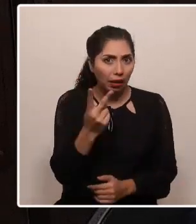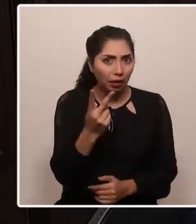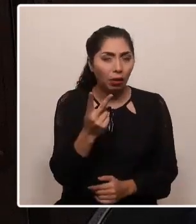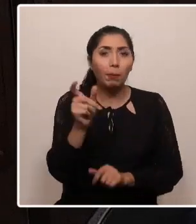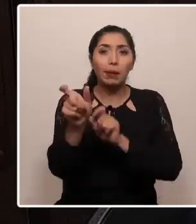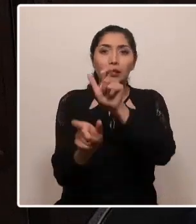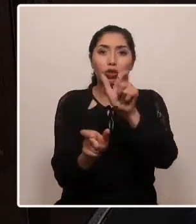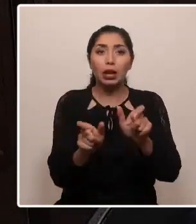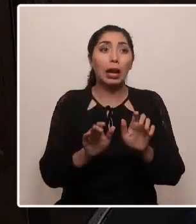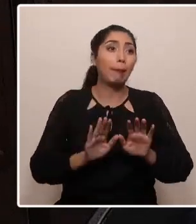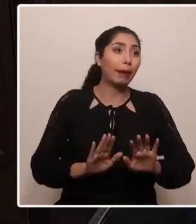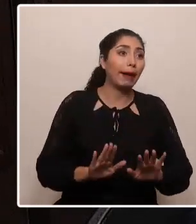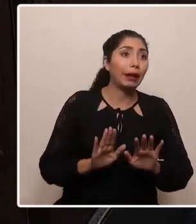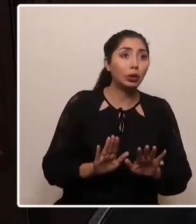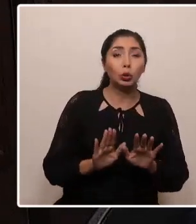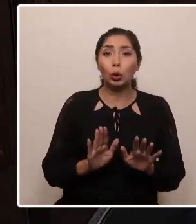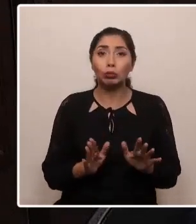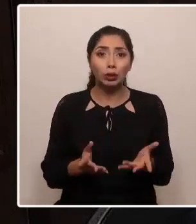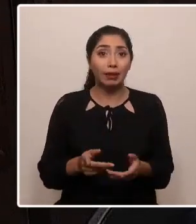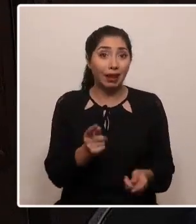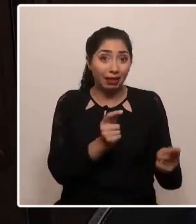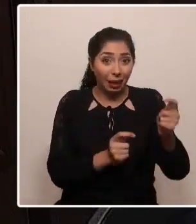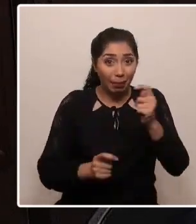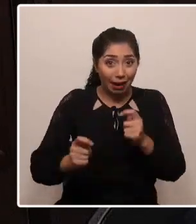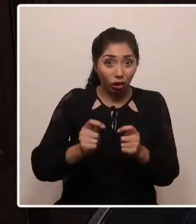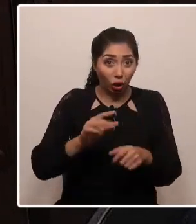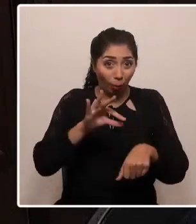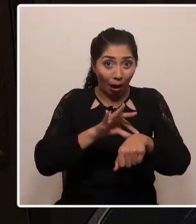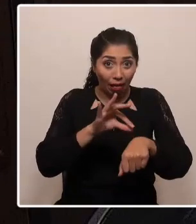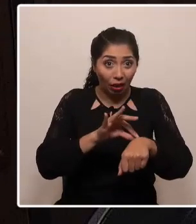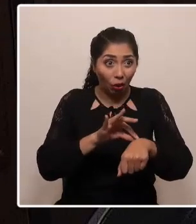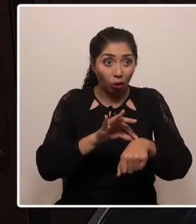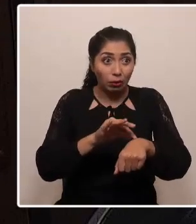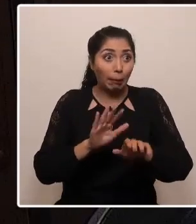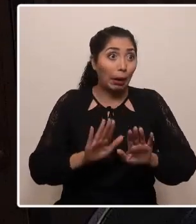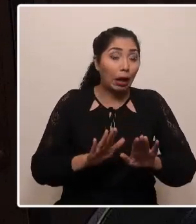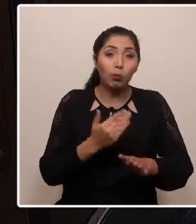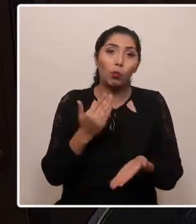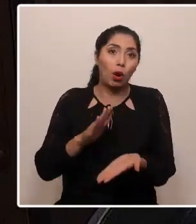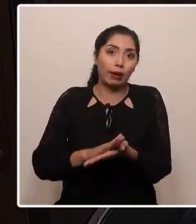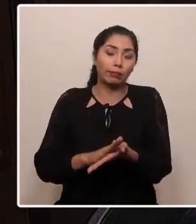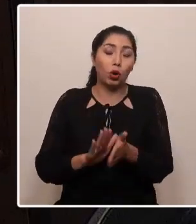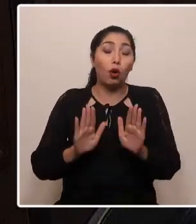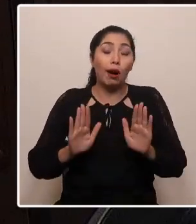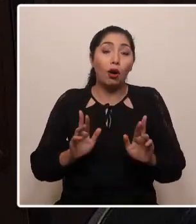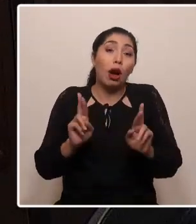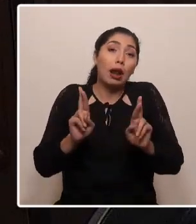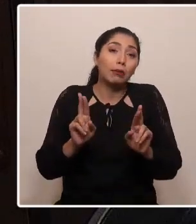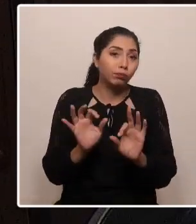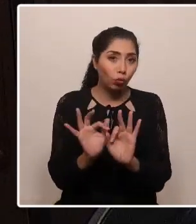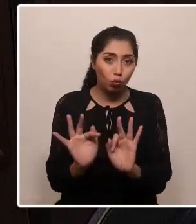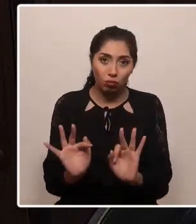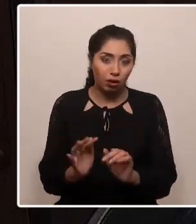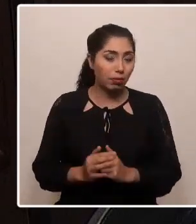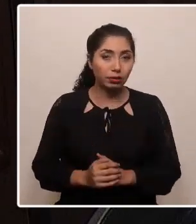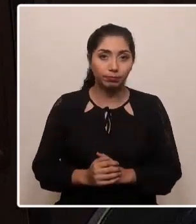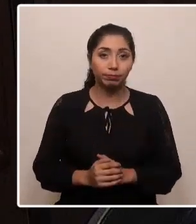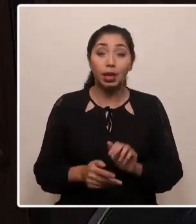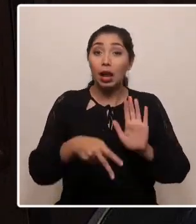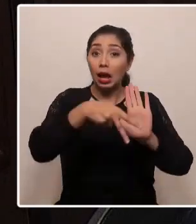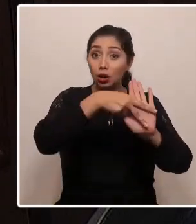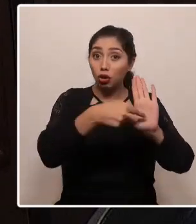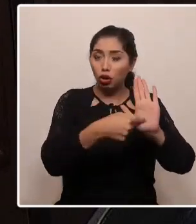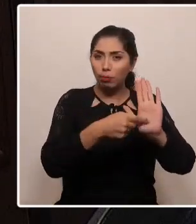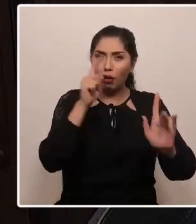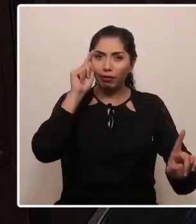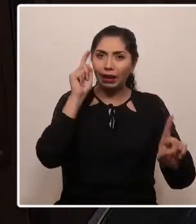esperando por una atención digna o un tratamiento médico. Esperemos que eso nunca vuelva a suceder. Es por esto que la presente norma busca que todas las